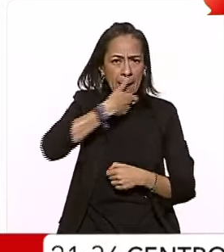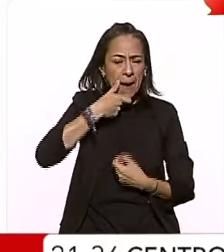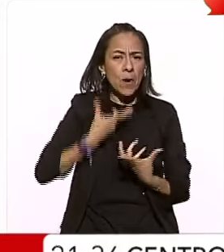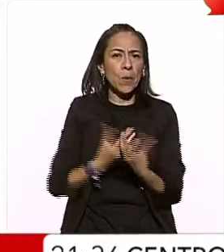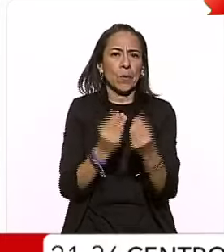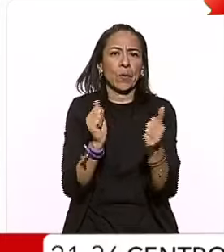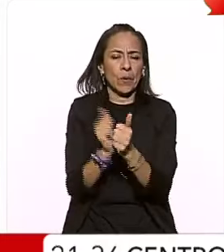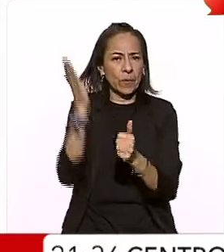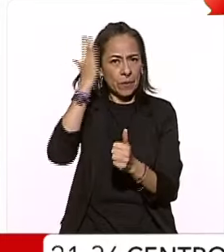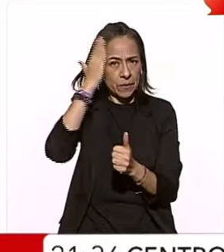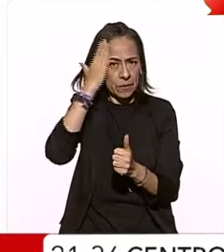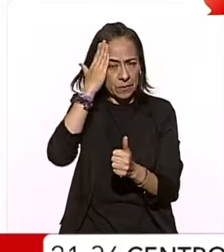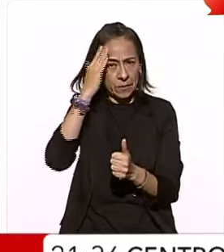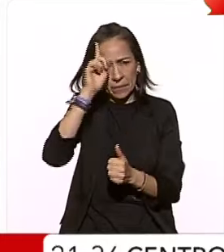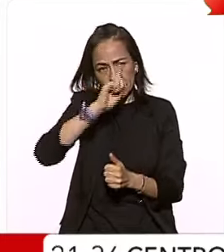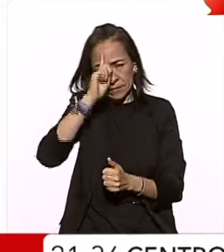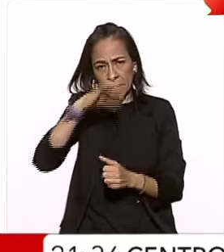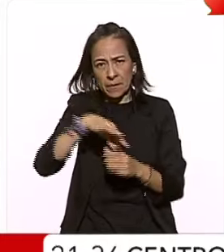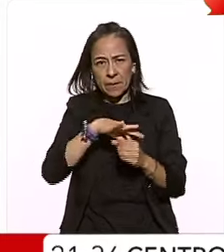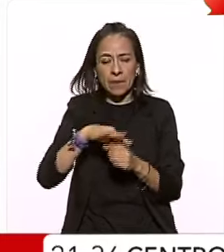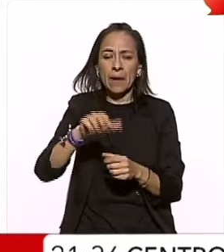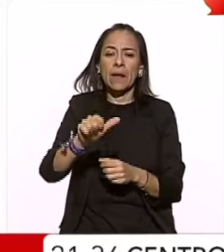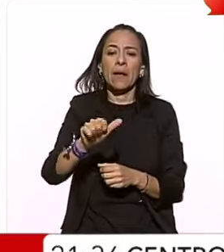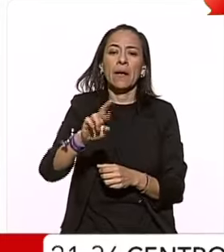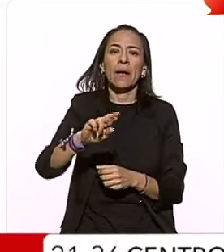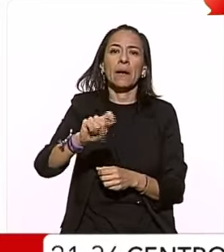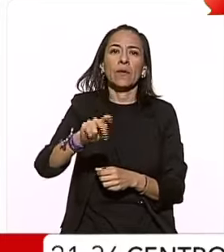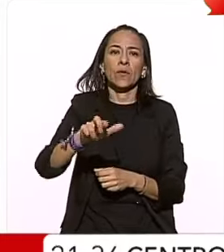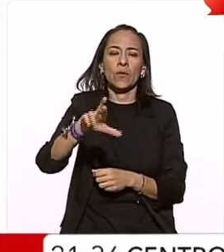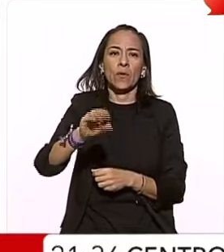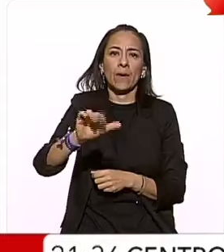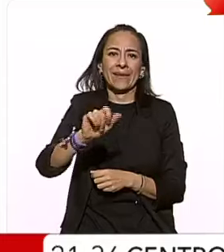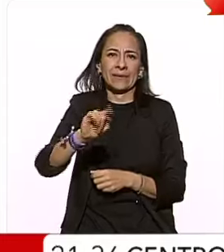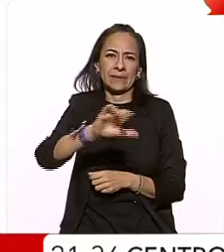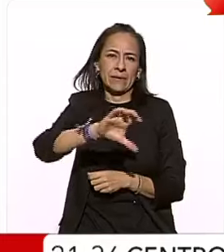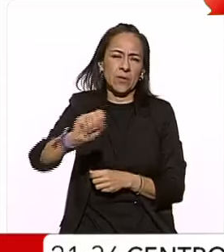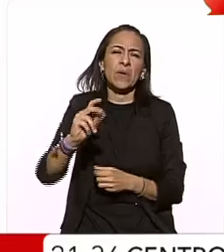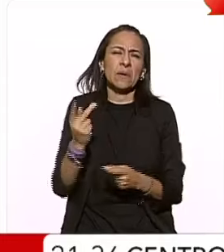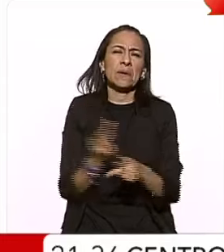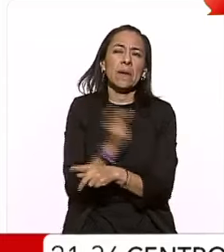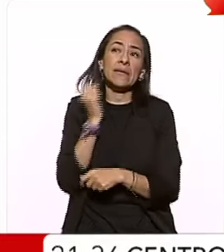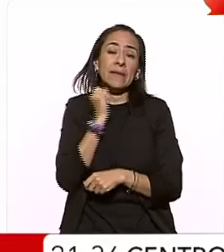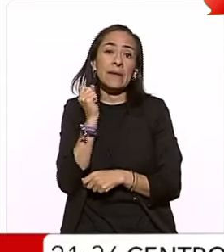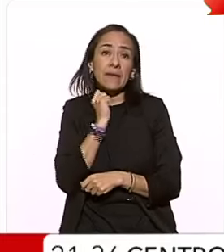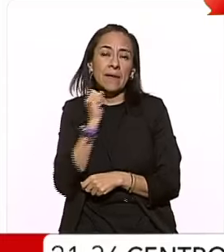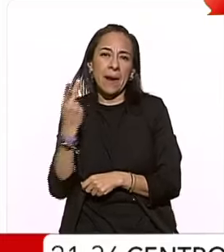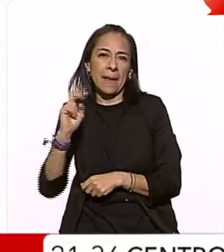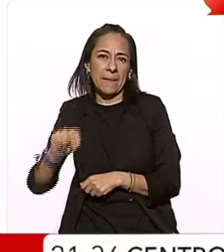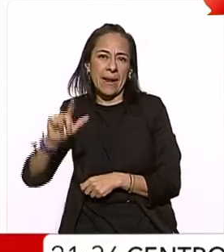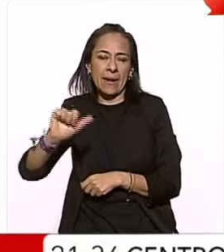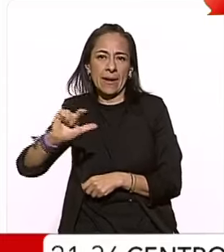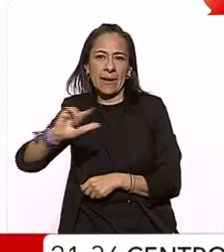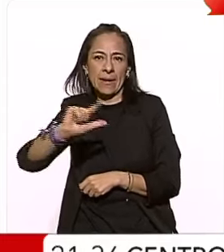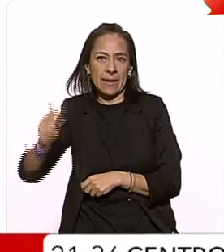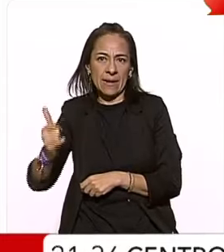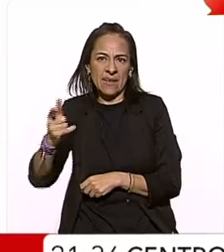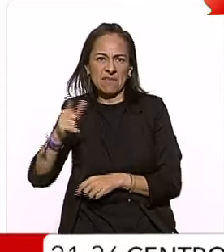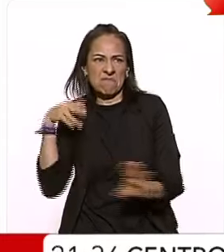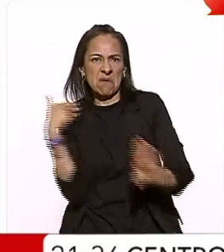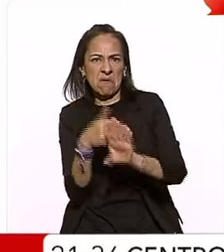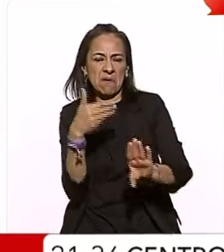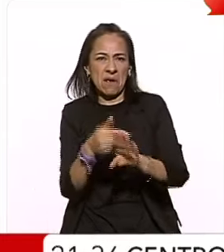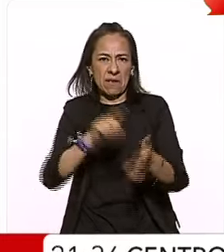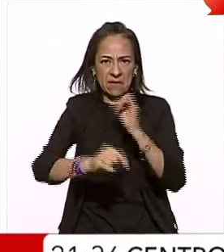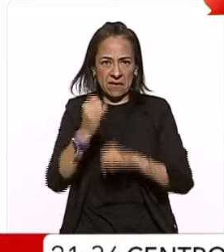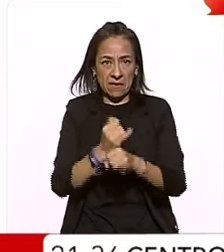electoral Arturo Castillo luego de que la senadora del PAN, Lili Téllez, lo agredió en redes sociales y difundió sus